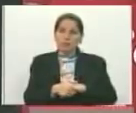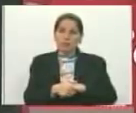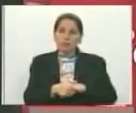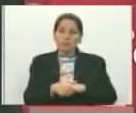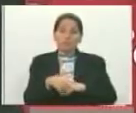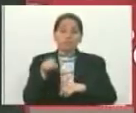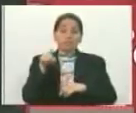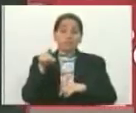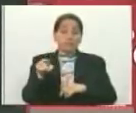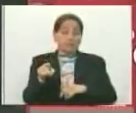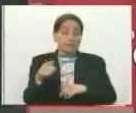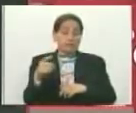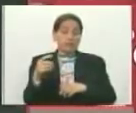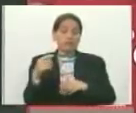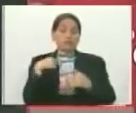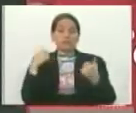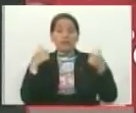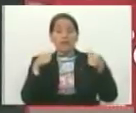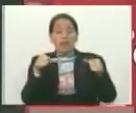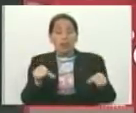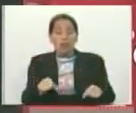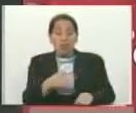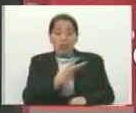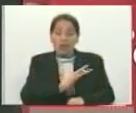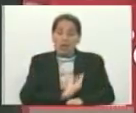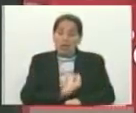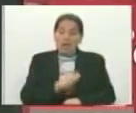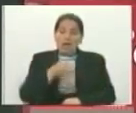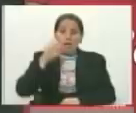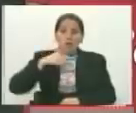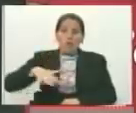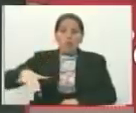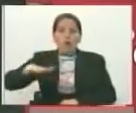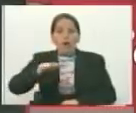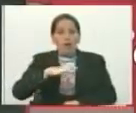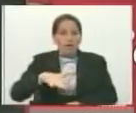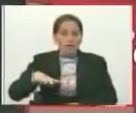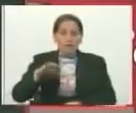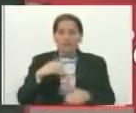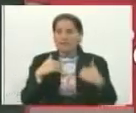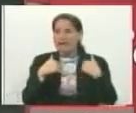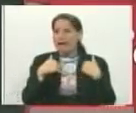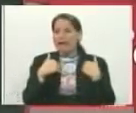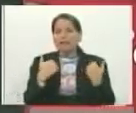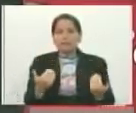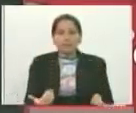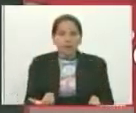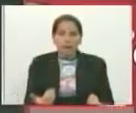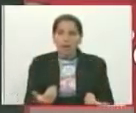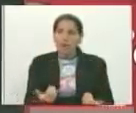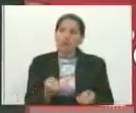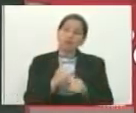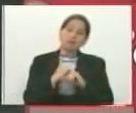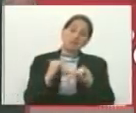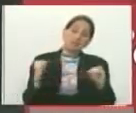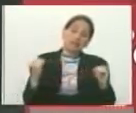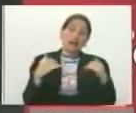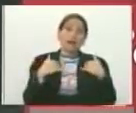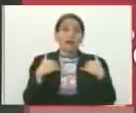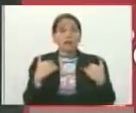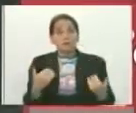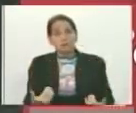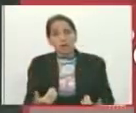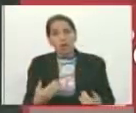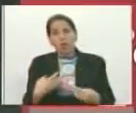Estas acciones moralizan a nuestro pueblo. Porque este pueblo está cansado ya, nuestro pueblo, el pueblo que sale a